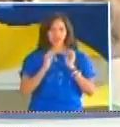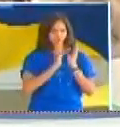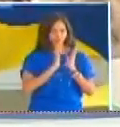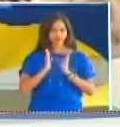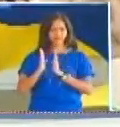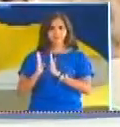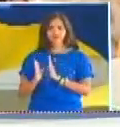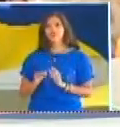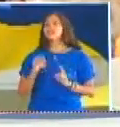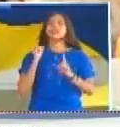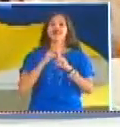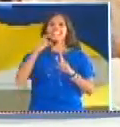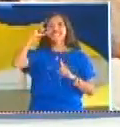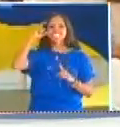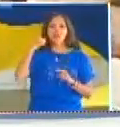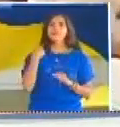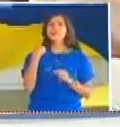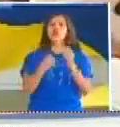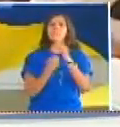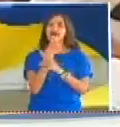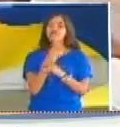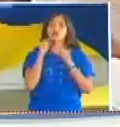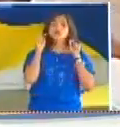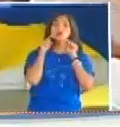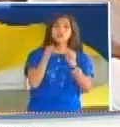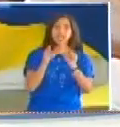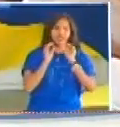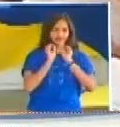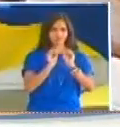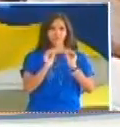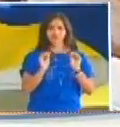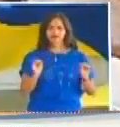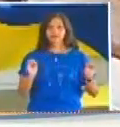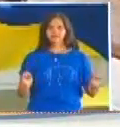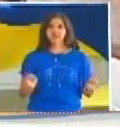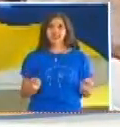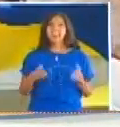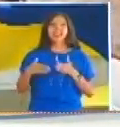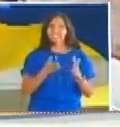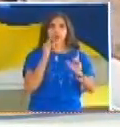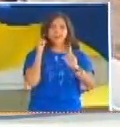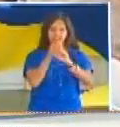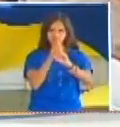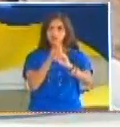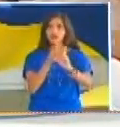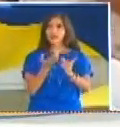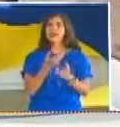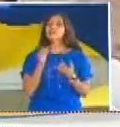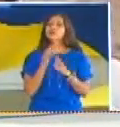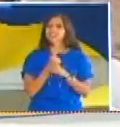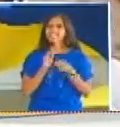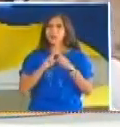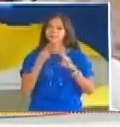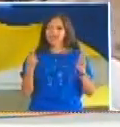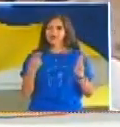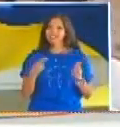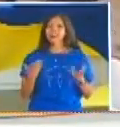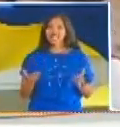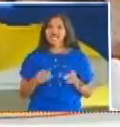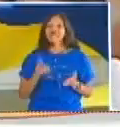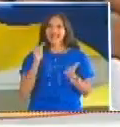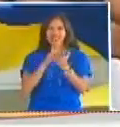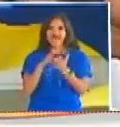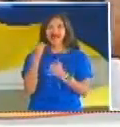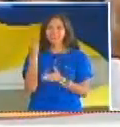disciplinado. Y desde el día primero de mayo que usted dio la instrucción de que el camino correcto para conseguir la paz era ir